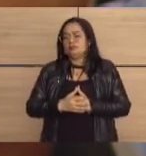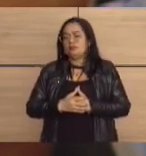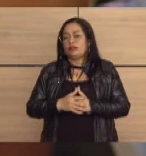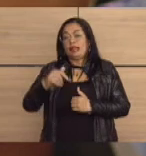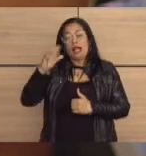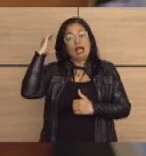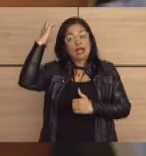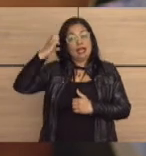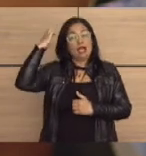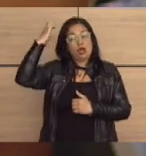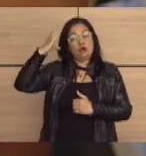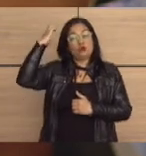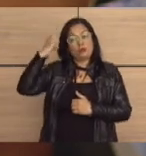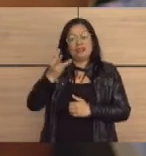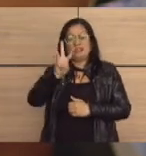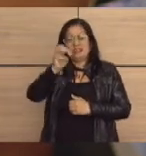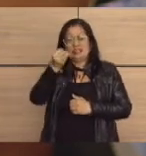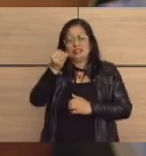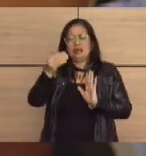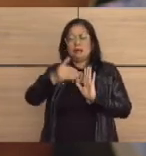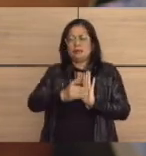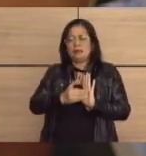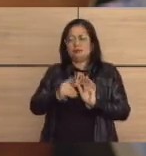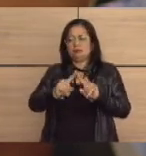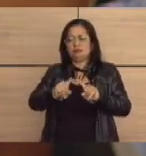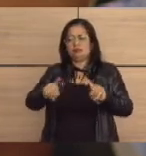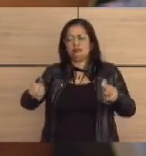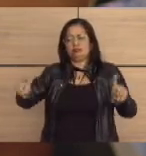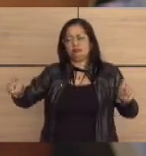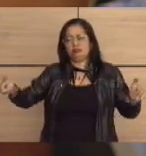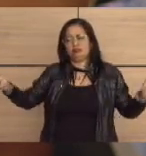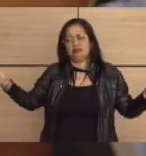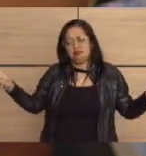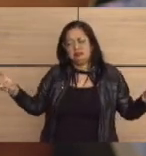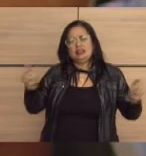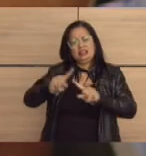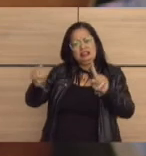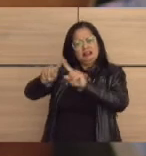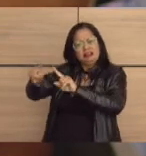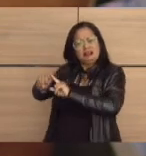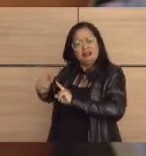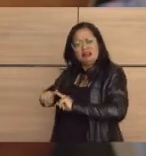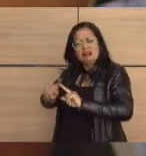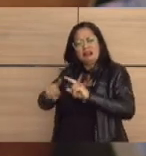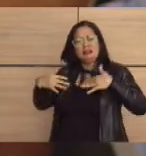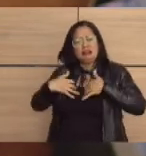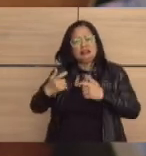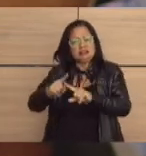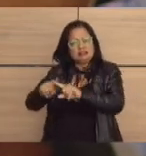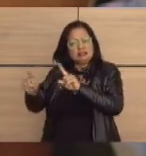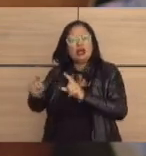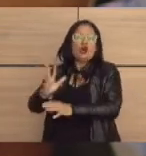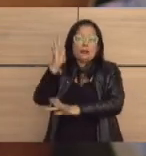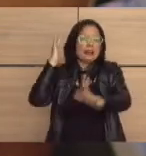en Europa habrá unas 30.000 variedades de plantas. En esta región equinoccial de América hay más de 100.000 variedades